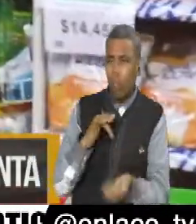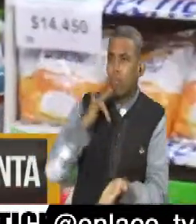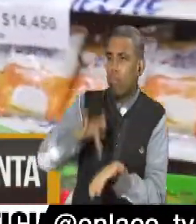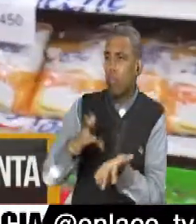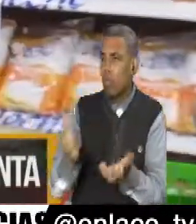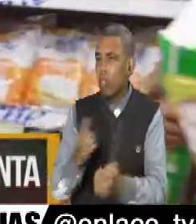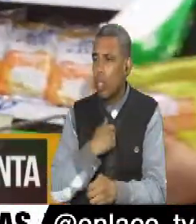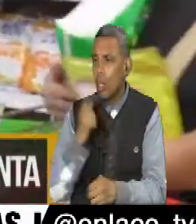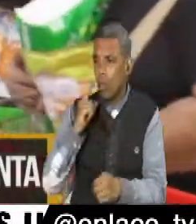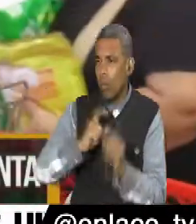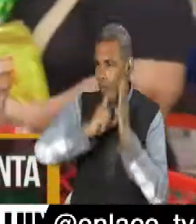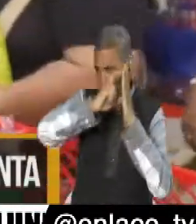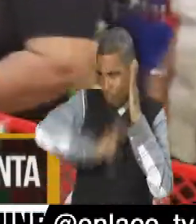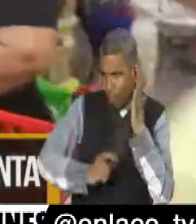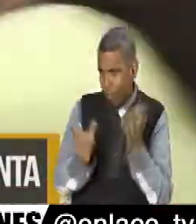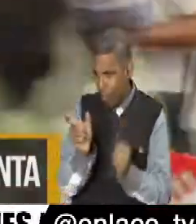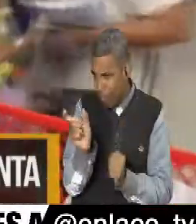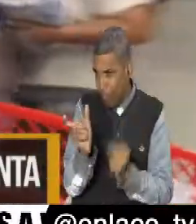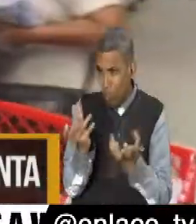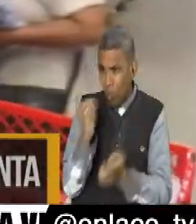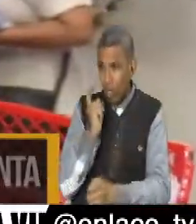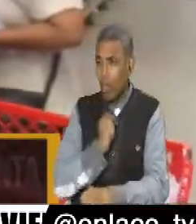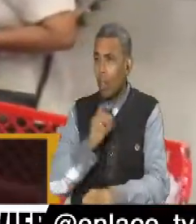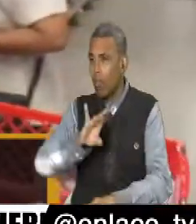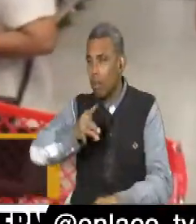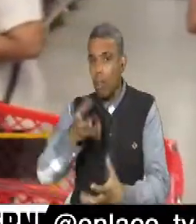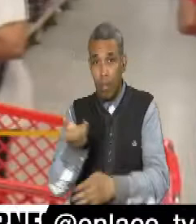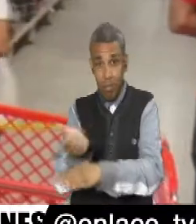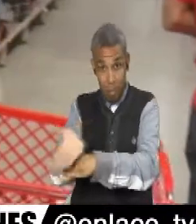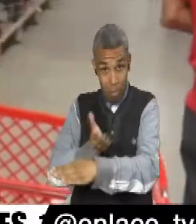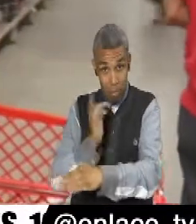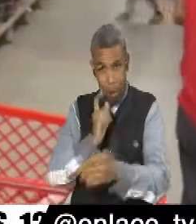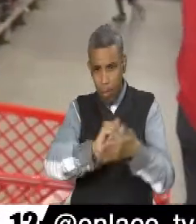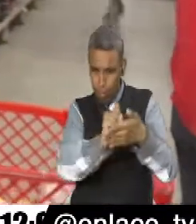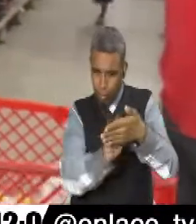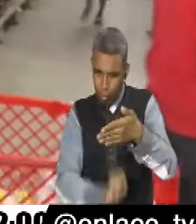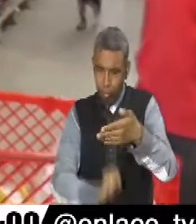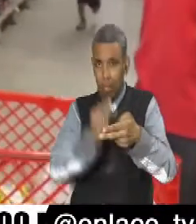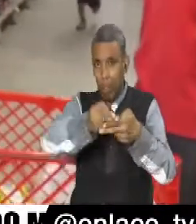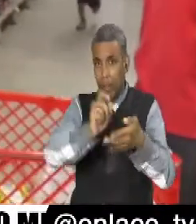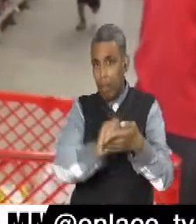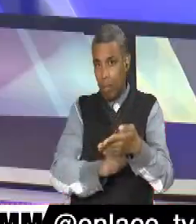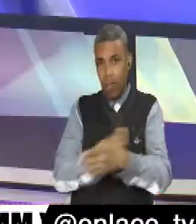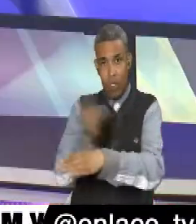crédito y comenzar a hacerla efectiva en compras, sea cual sea el valor.